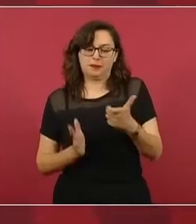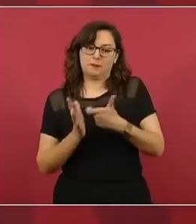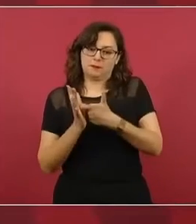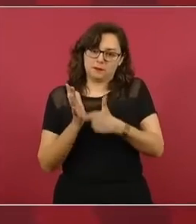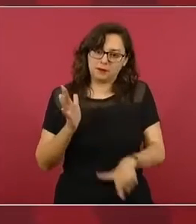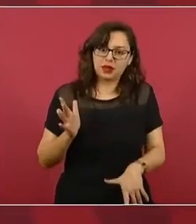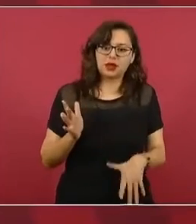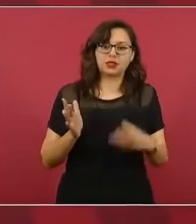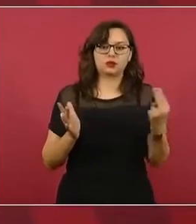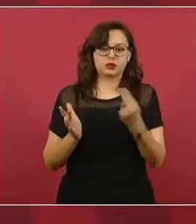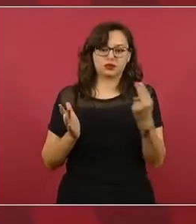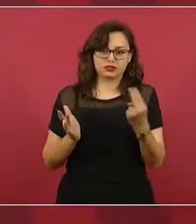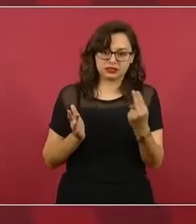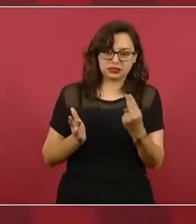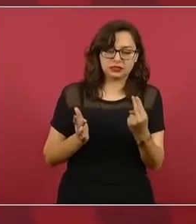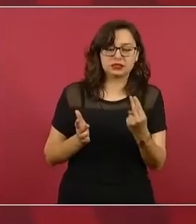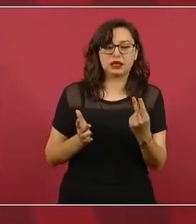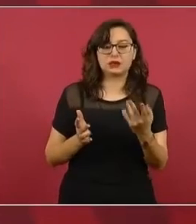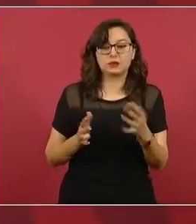accesibles, si no